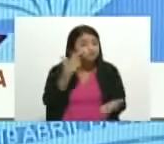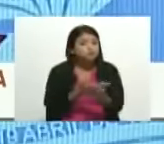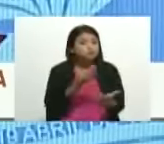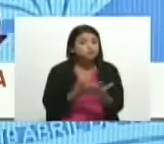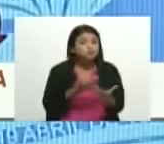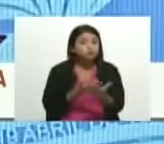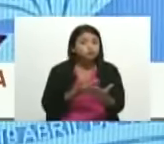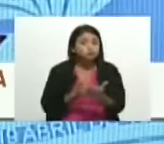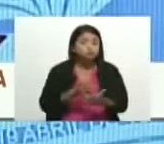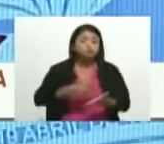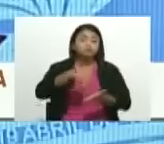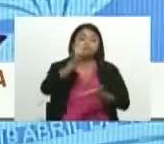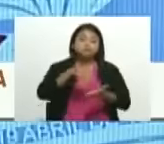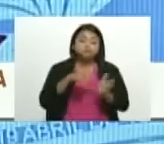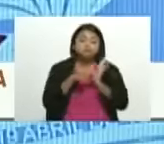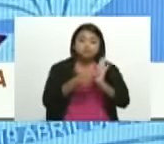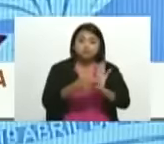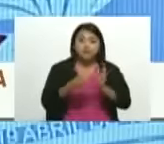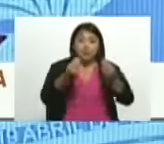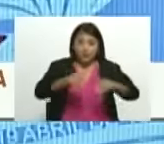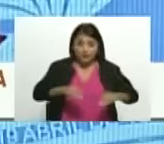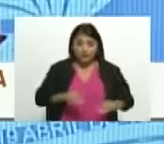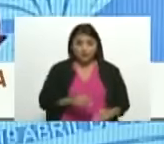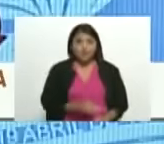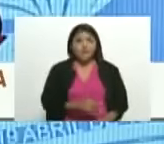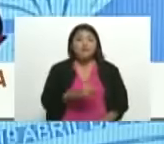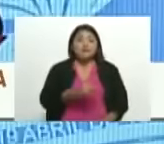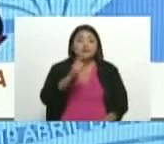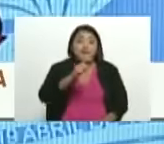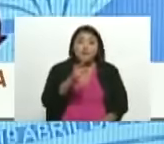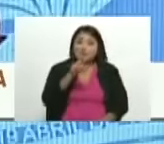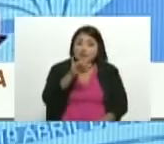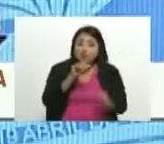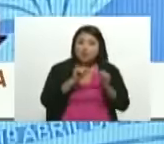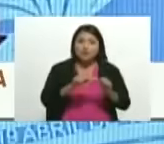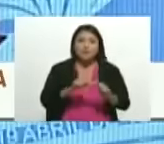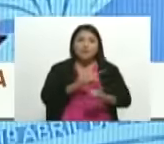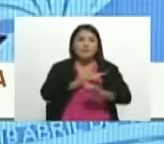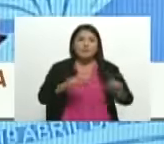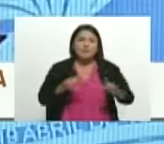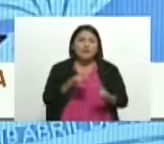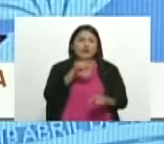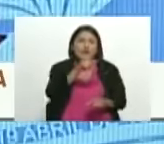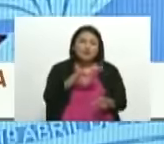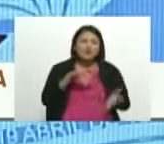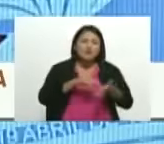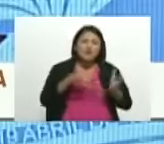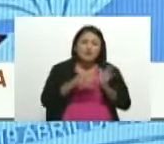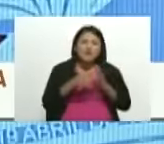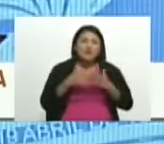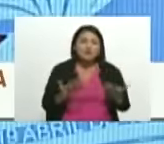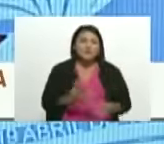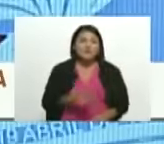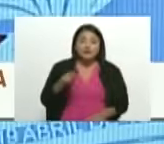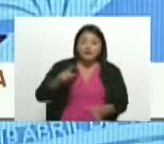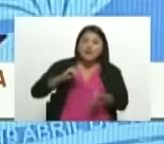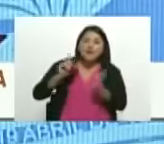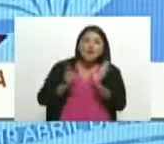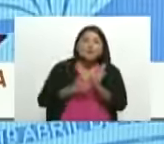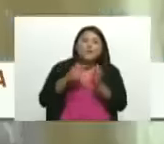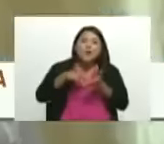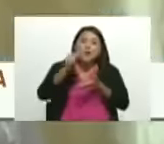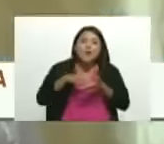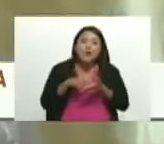los términos contenidos en este acuerdo. Y vamos a insistir en ello. Pero hubo una violación flagrante, porque aquí dice que